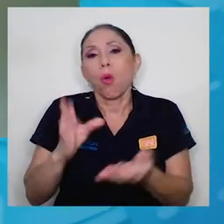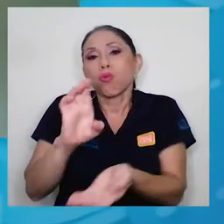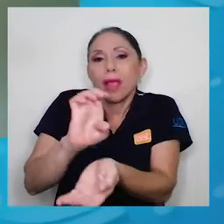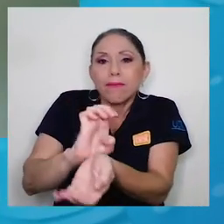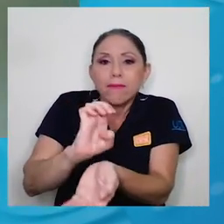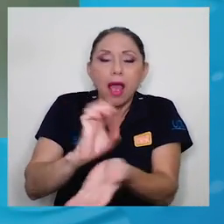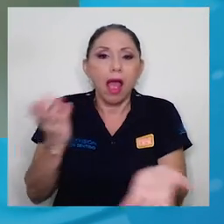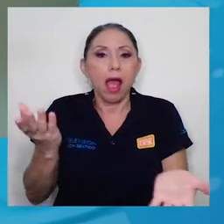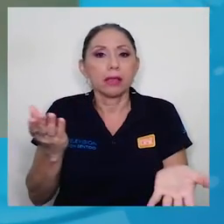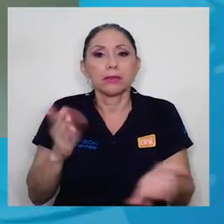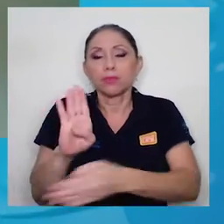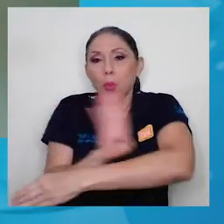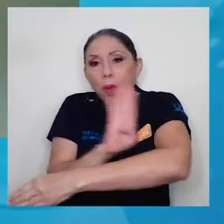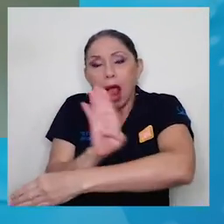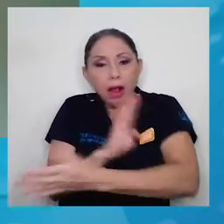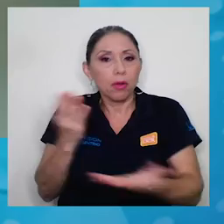banco,